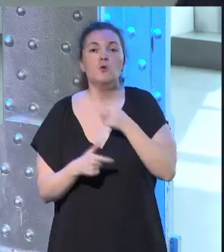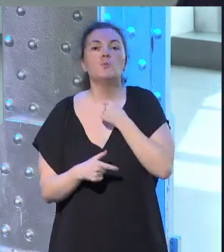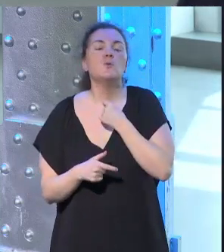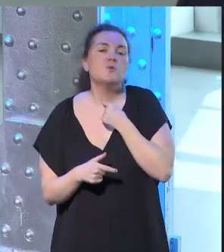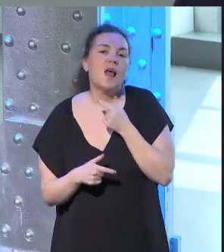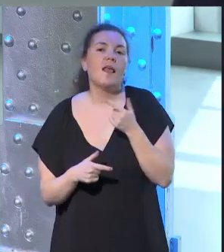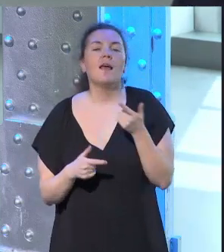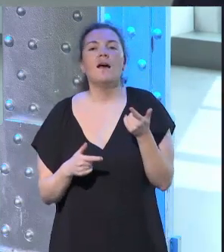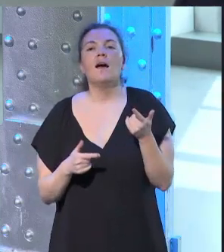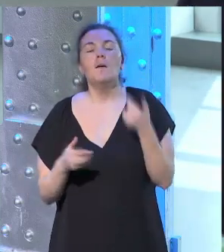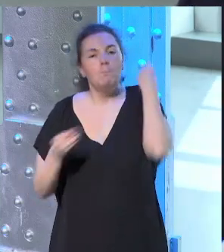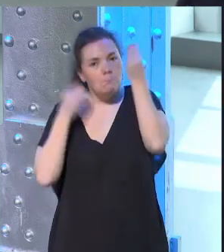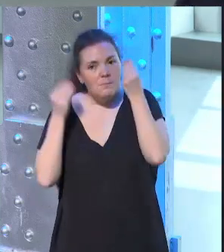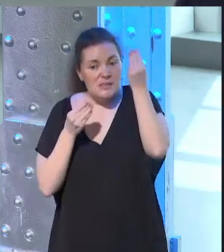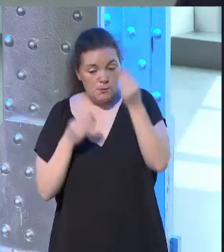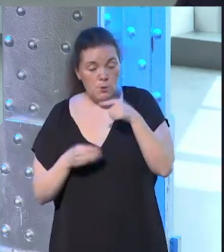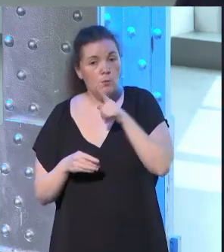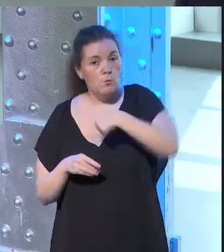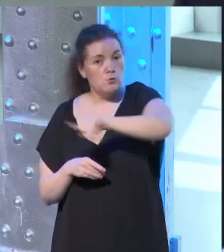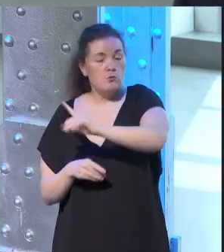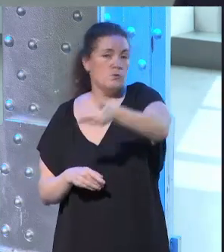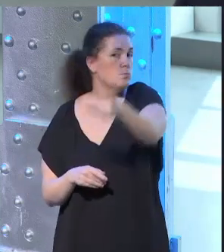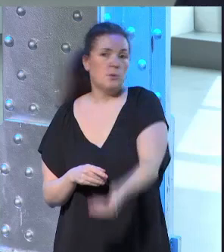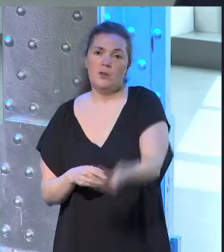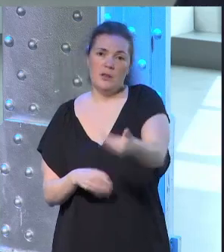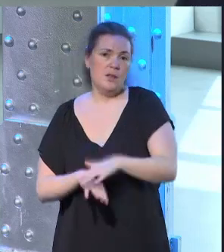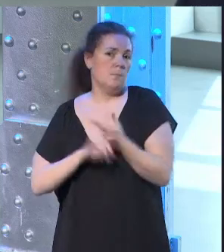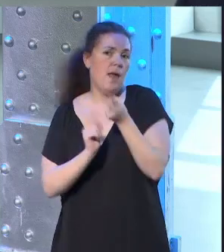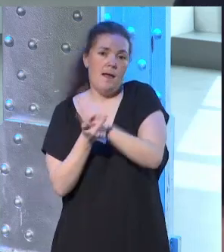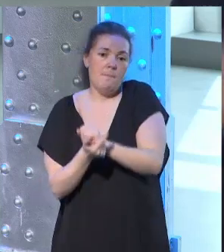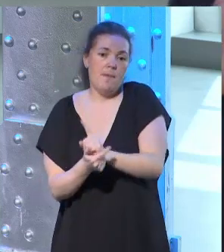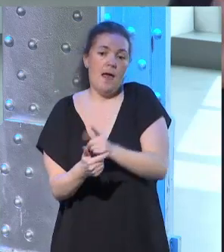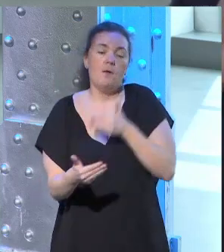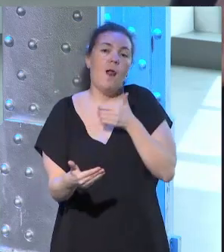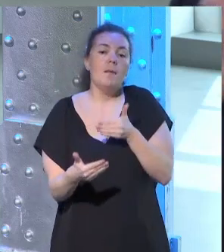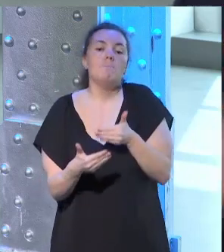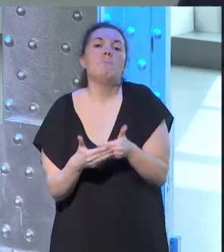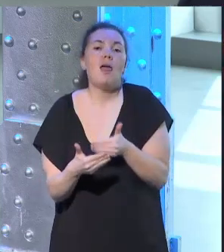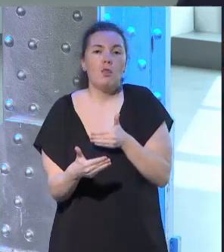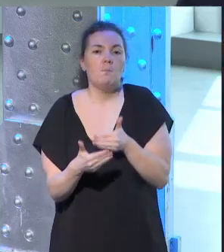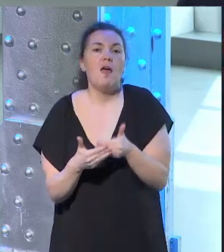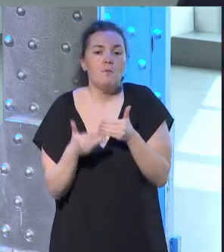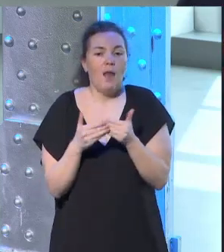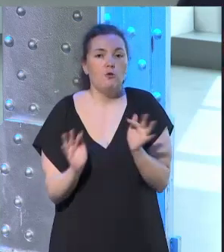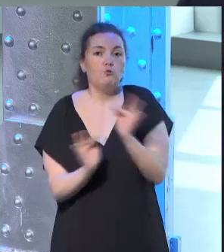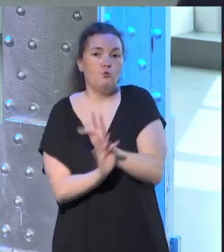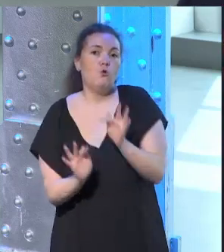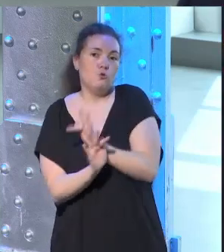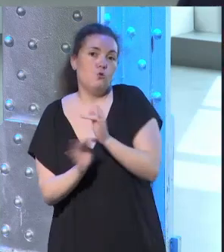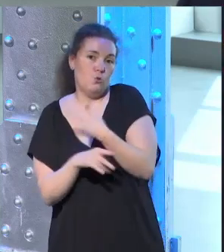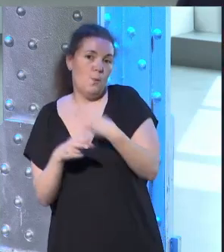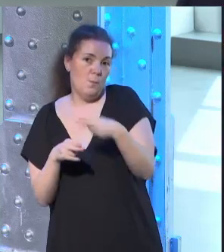poco que pensaréis, porque vosotros sois claves para cambiar ese cortoplacismo electoral, que es un cáncer a la hora de